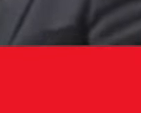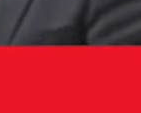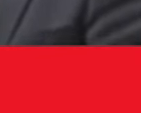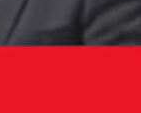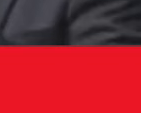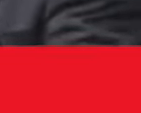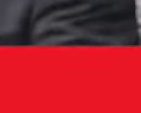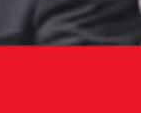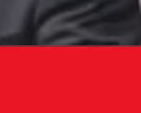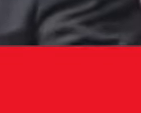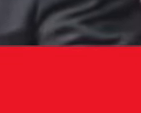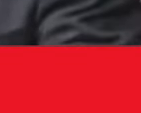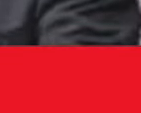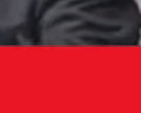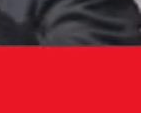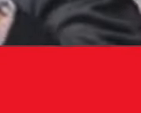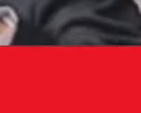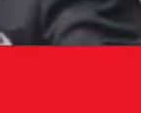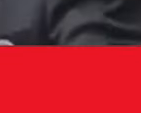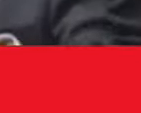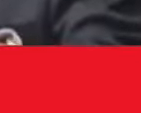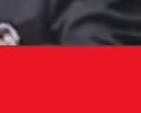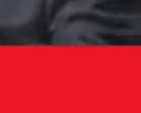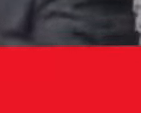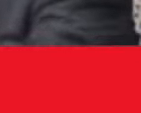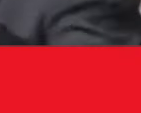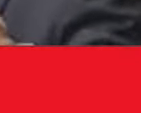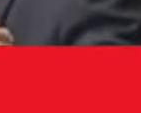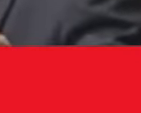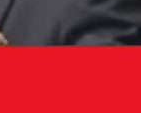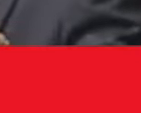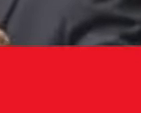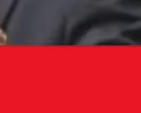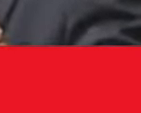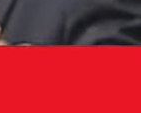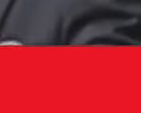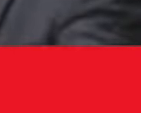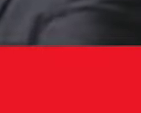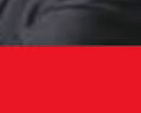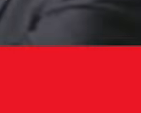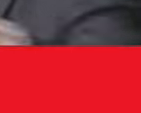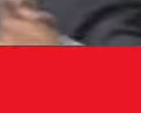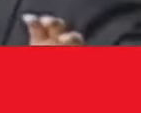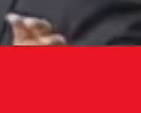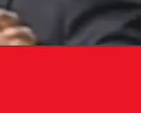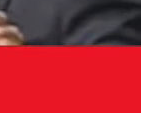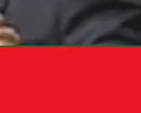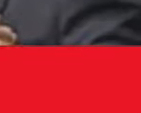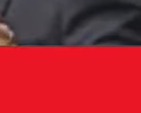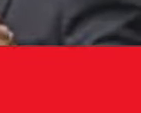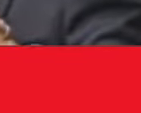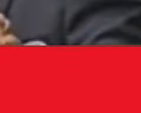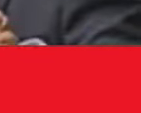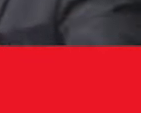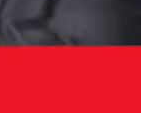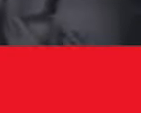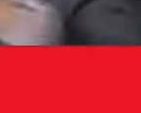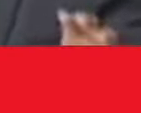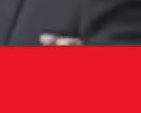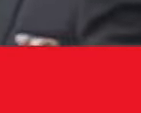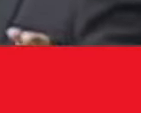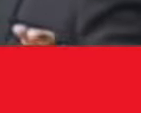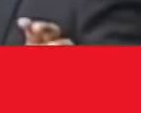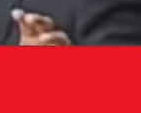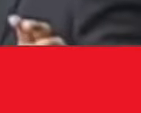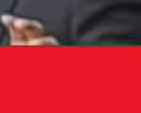7 integrantes. Esto es como destituir a toda la Corte Suprema, a todo el Tribunal Constitucional o